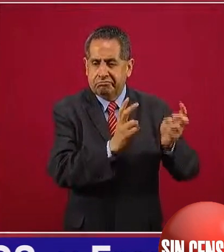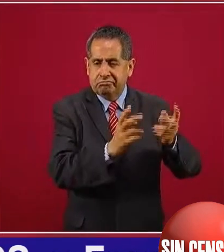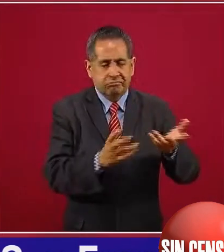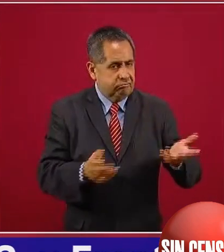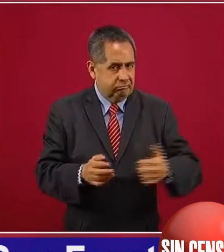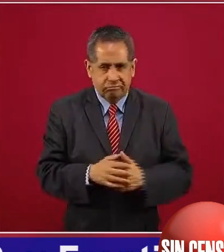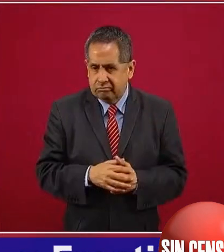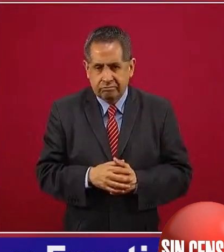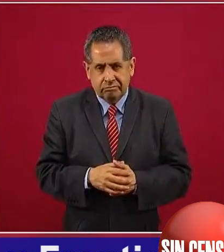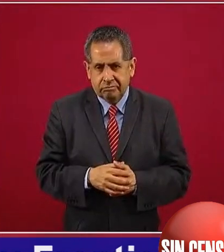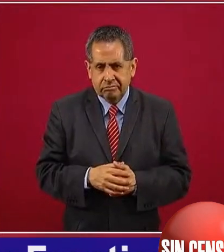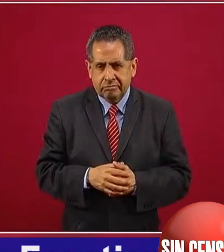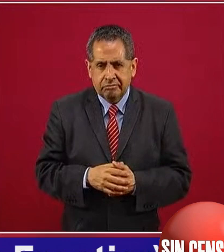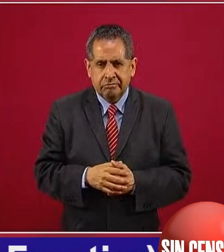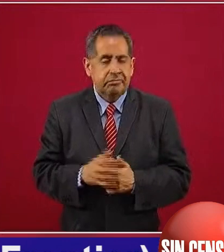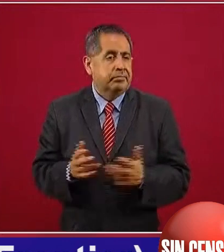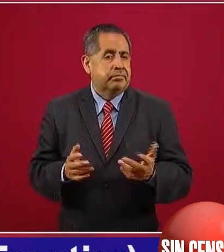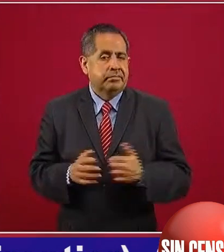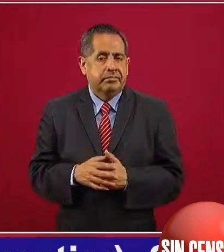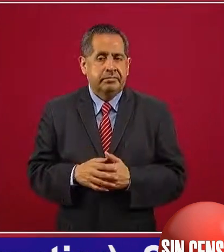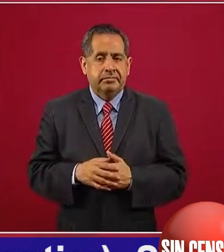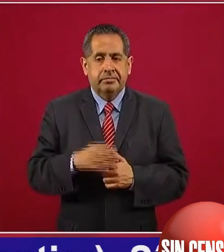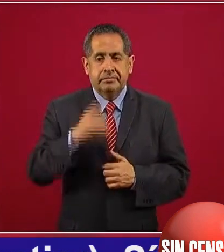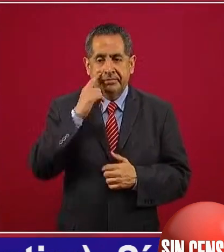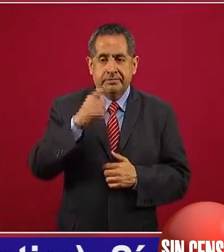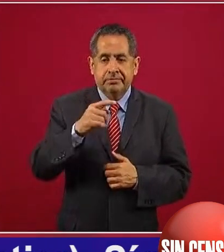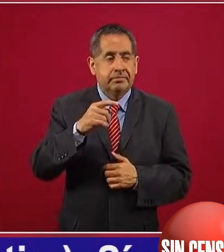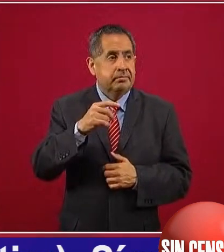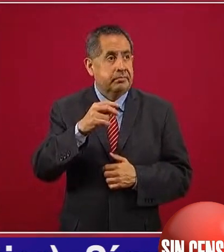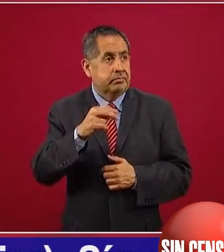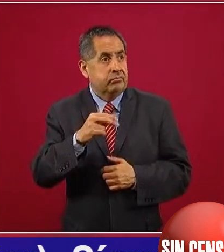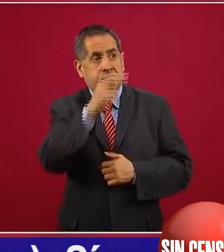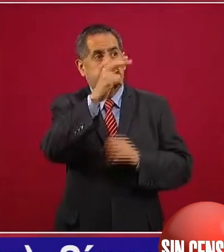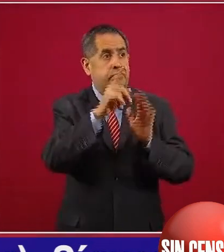O sonaba para el norte y se iban al sur.